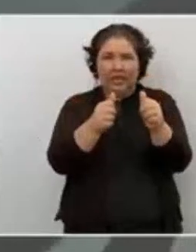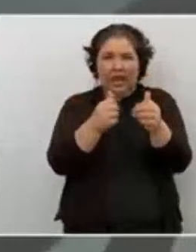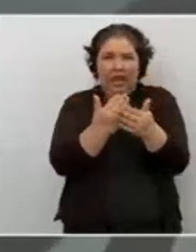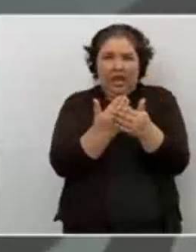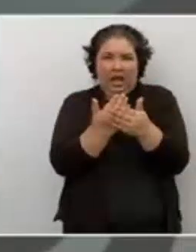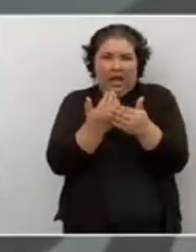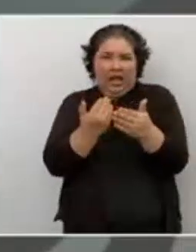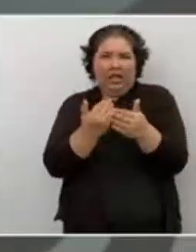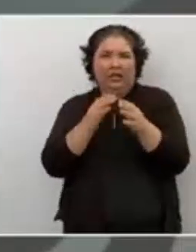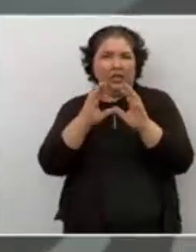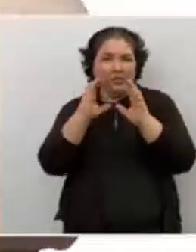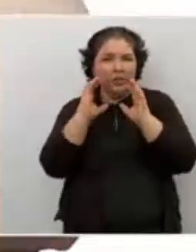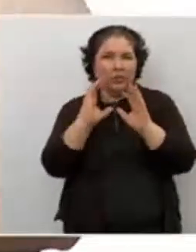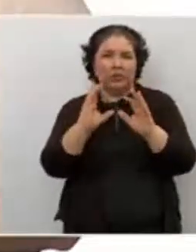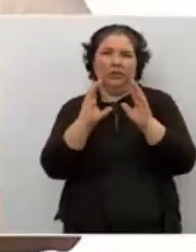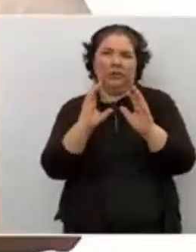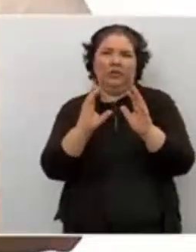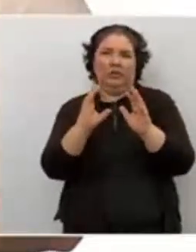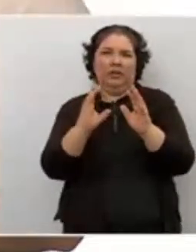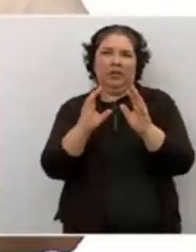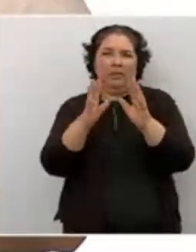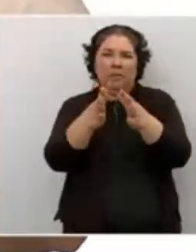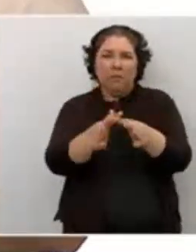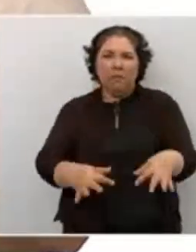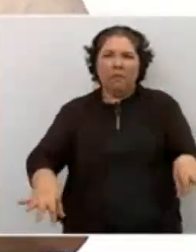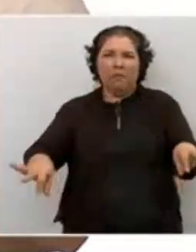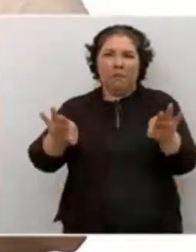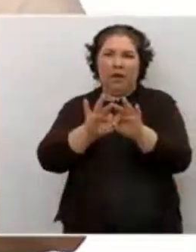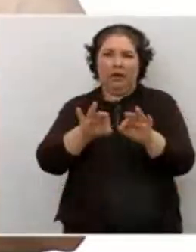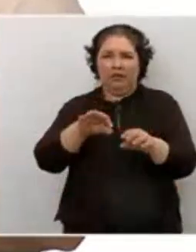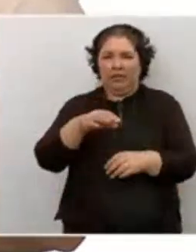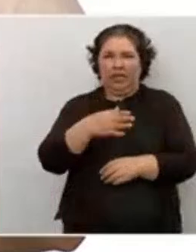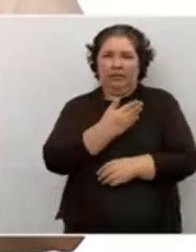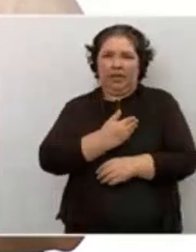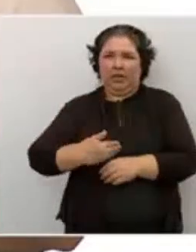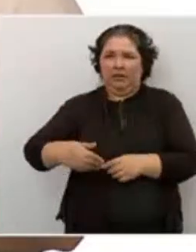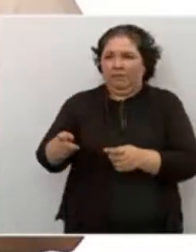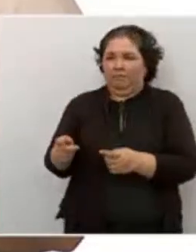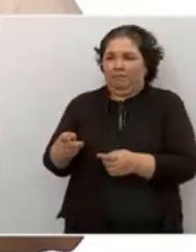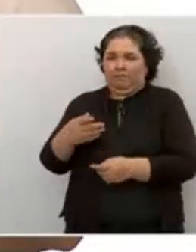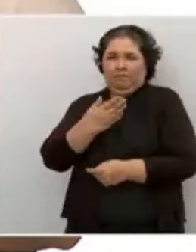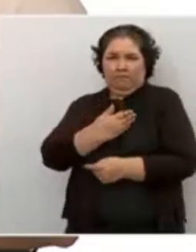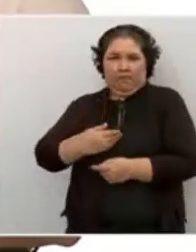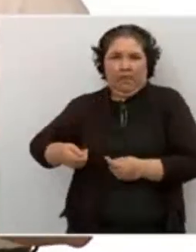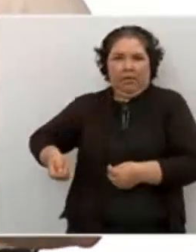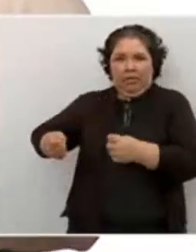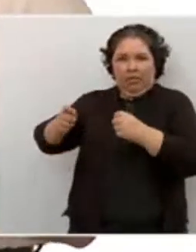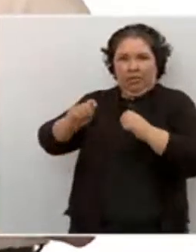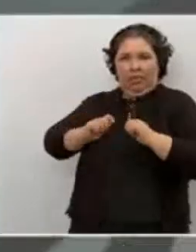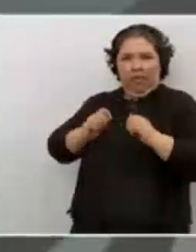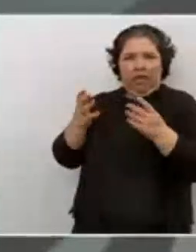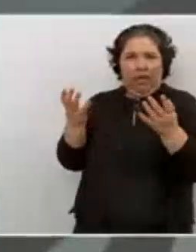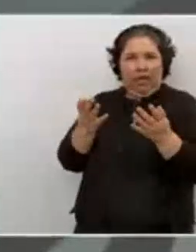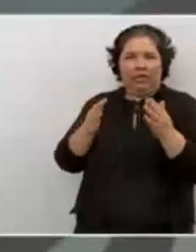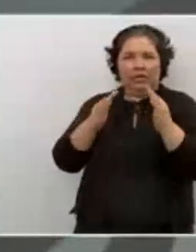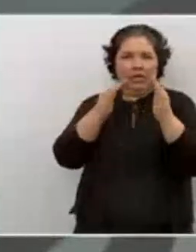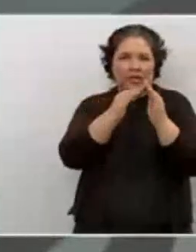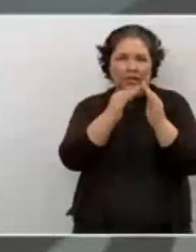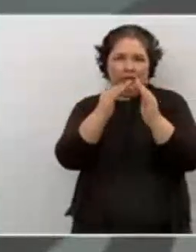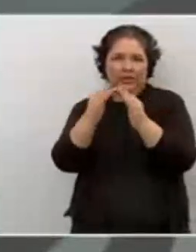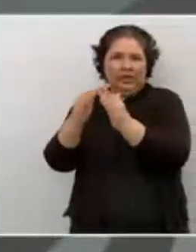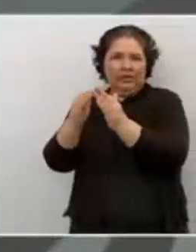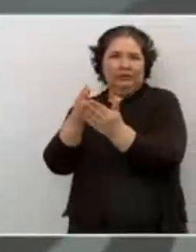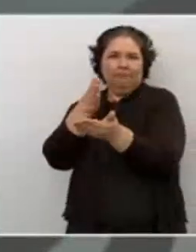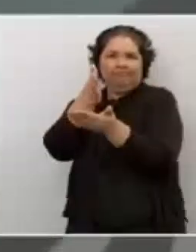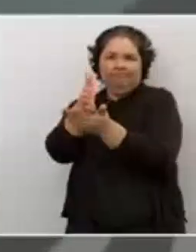preventiva más importante del país, y nuestra presidenta nos ha marcado el horizonte. Salud Casa por Casa